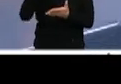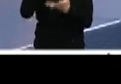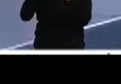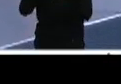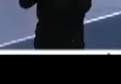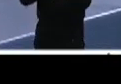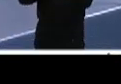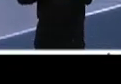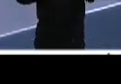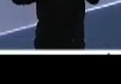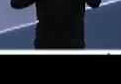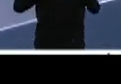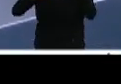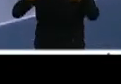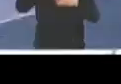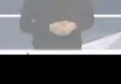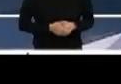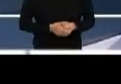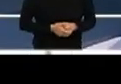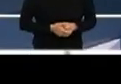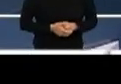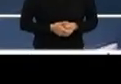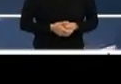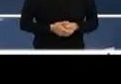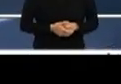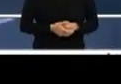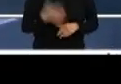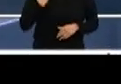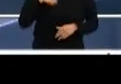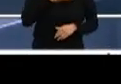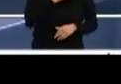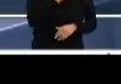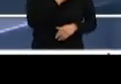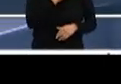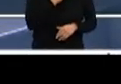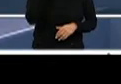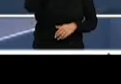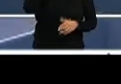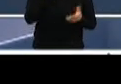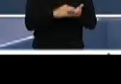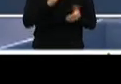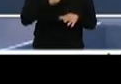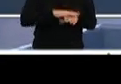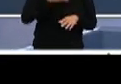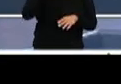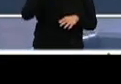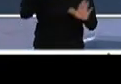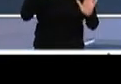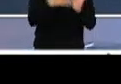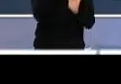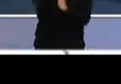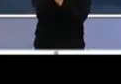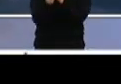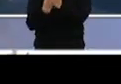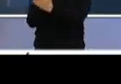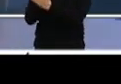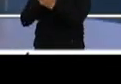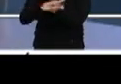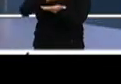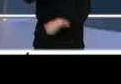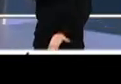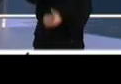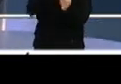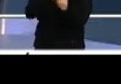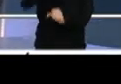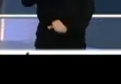mejor imaginación y desarrollar la creatividad. Nosotros tenemos previsto que lleguemos a más de 90,000 dibujos. Eso fue lo que tuvimos